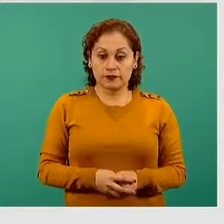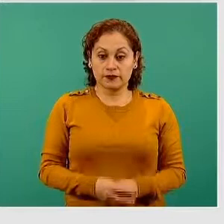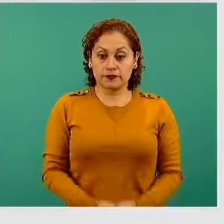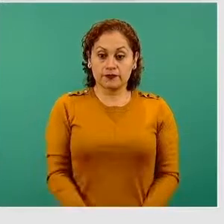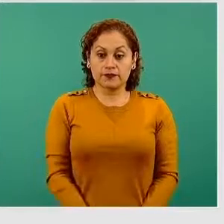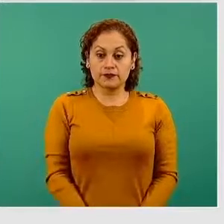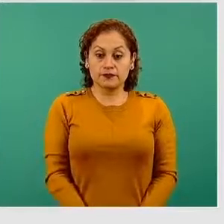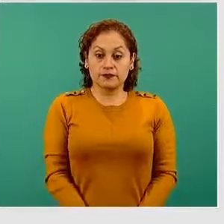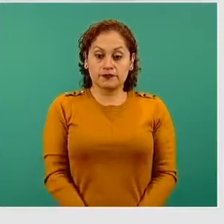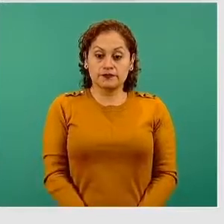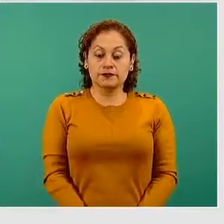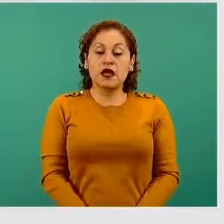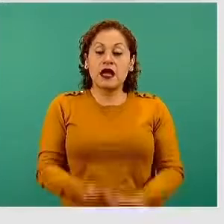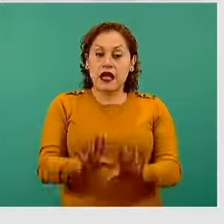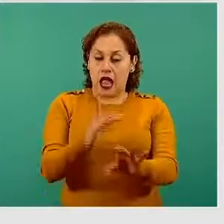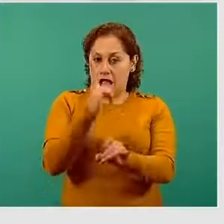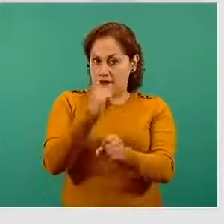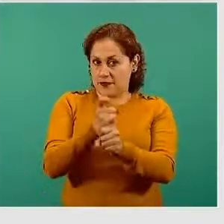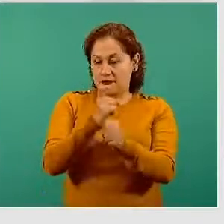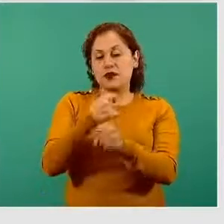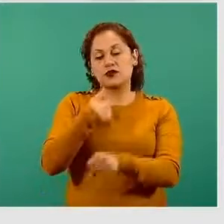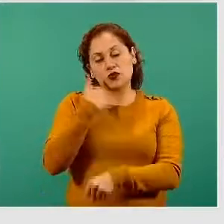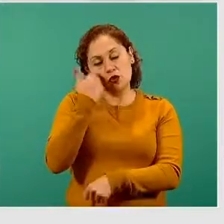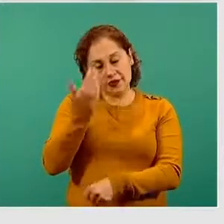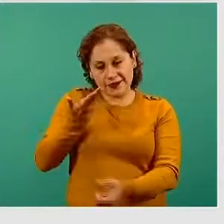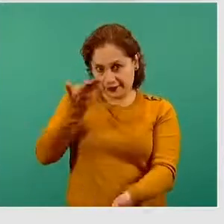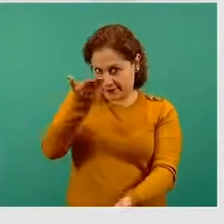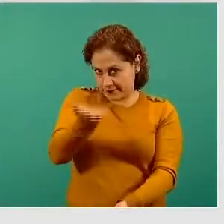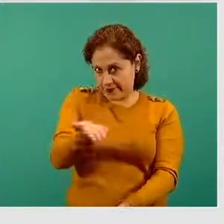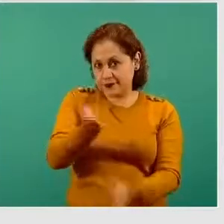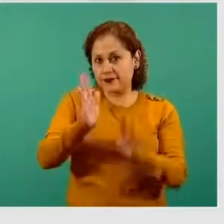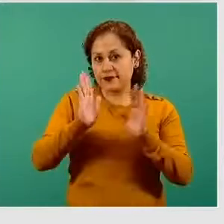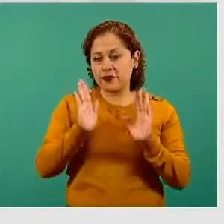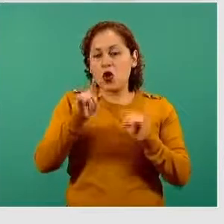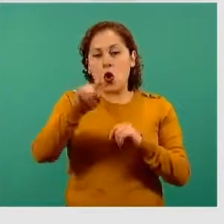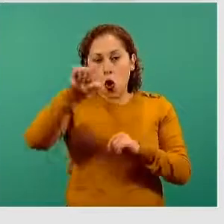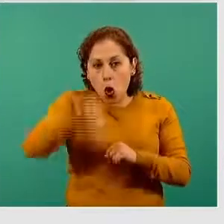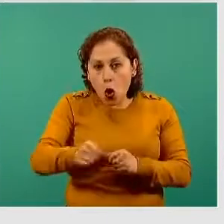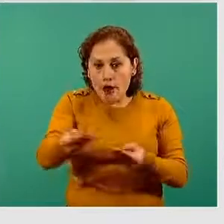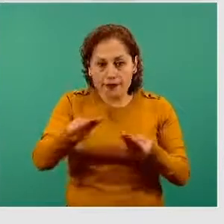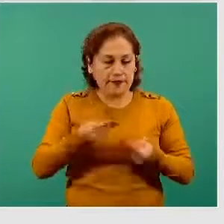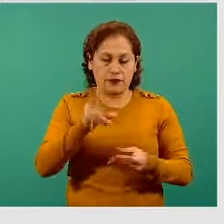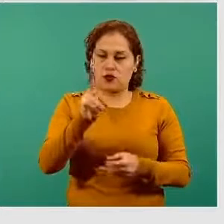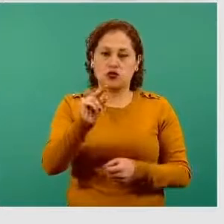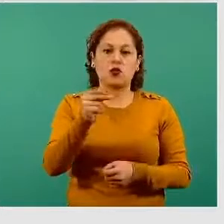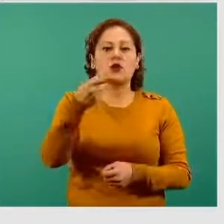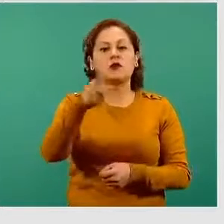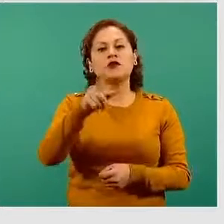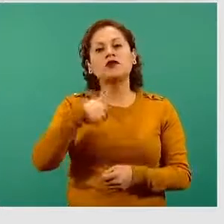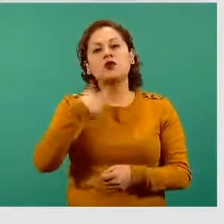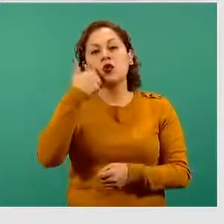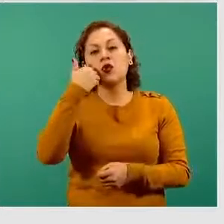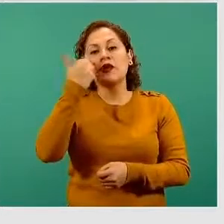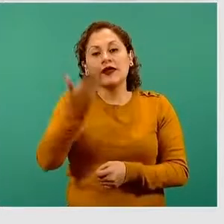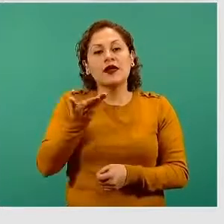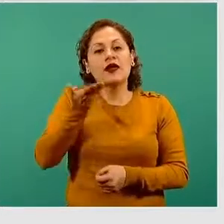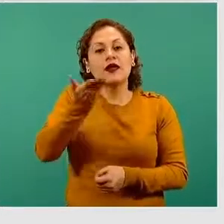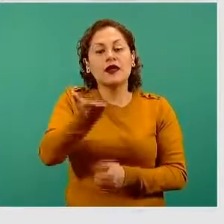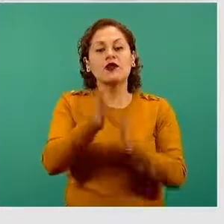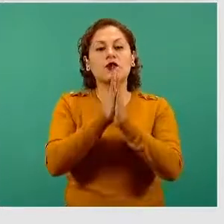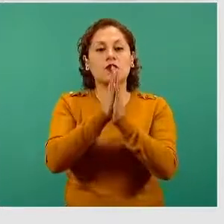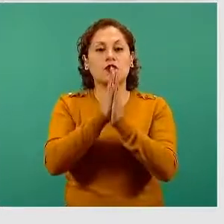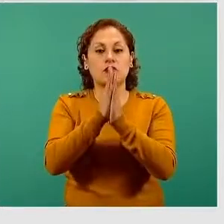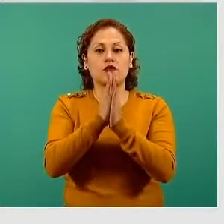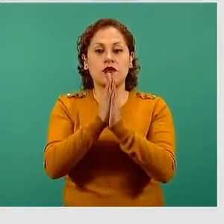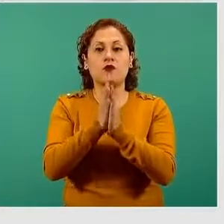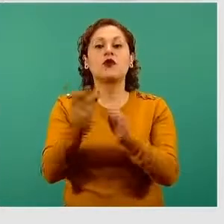bueno, primero una petición. Quisiera yo pedirle, tal vez hoy no lo tenga, pero sí que nos ayude, por favor, con la actualización del avance de los estudios,